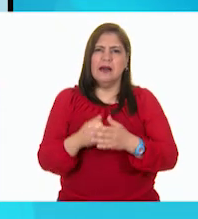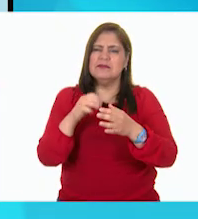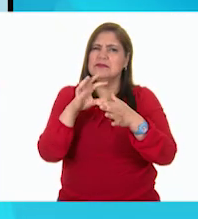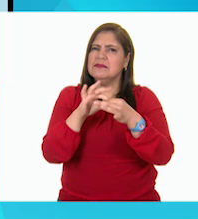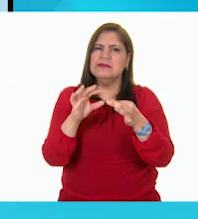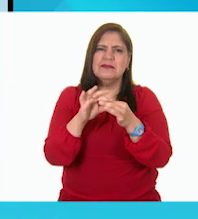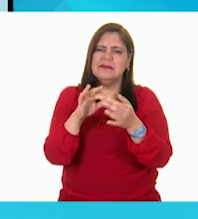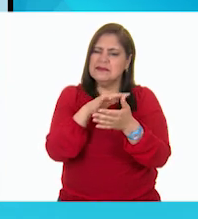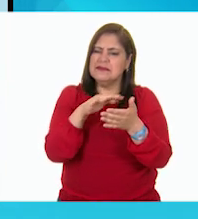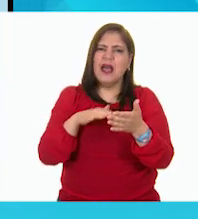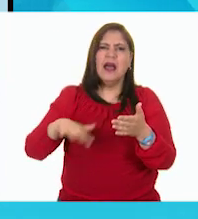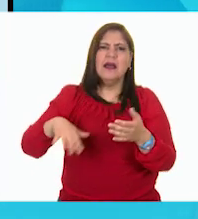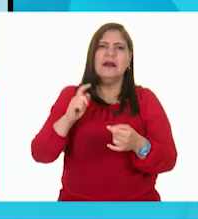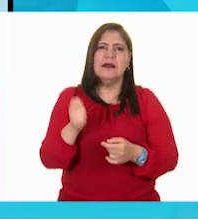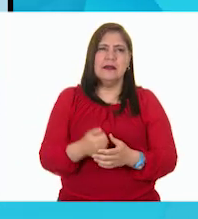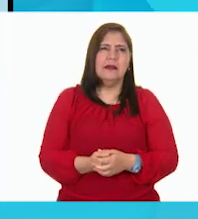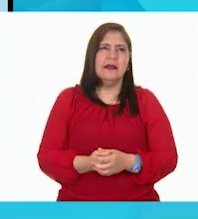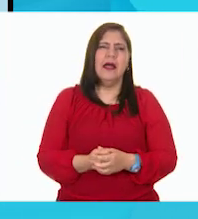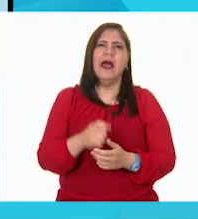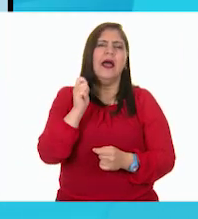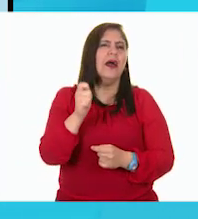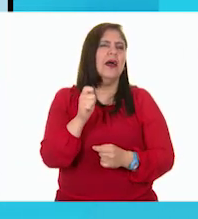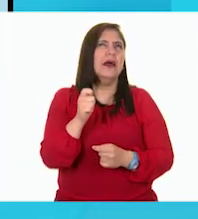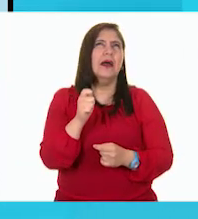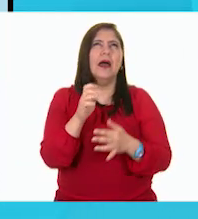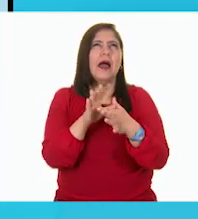texto? Se trató de